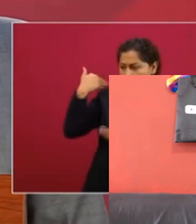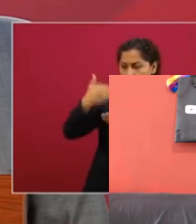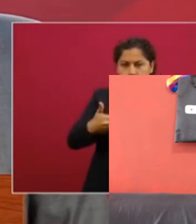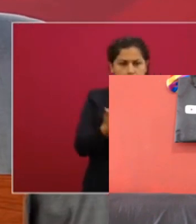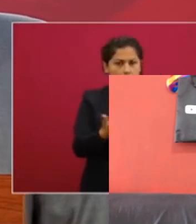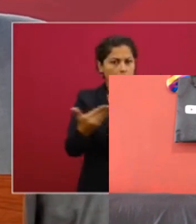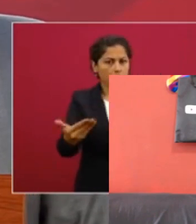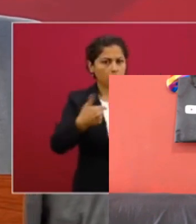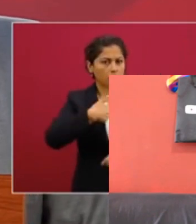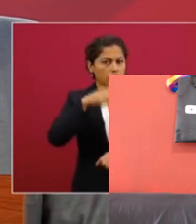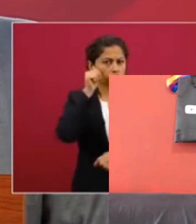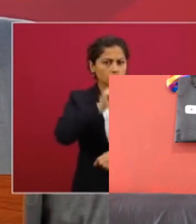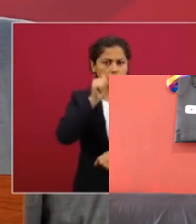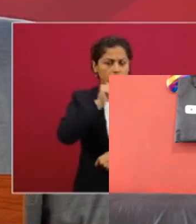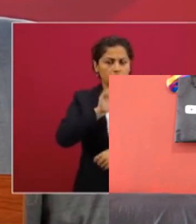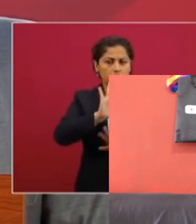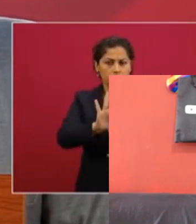yo ya no me pertenezco